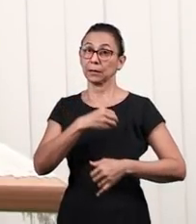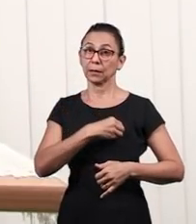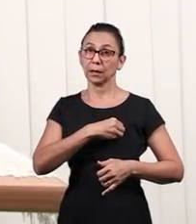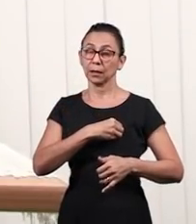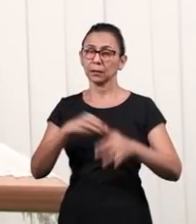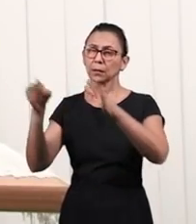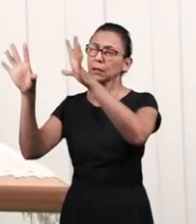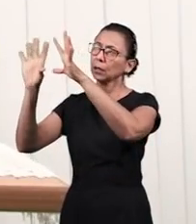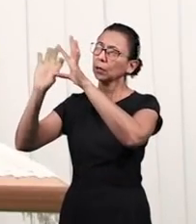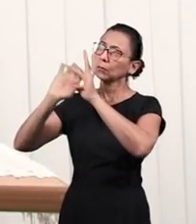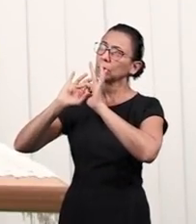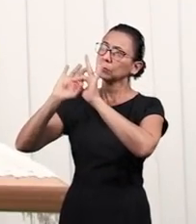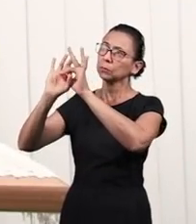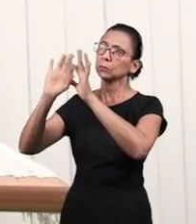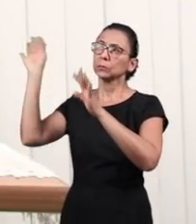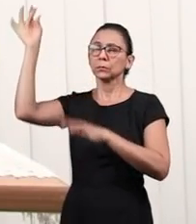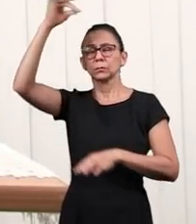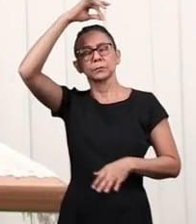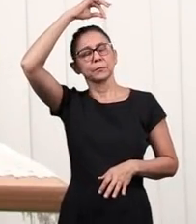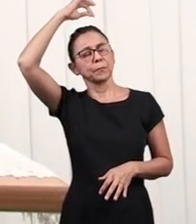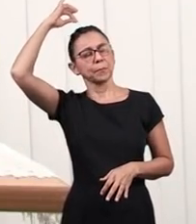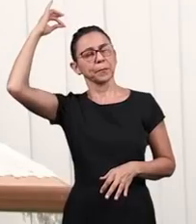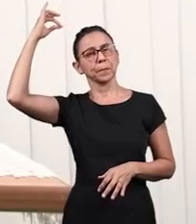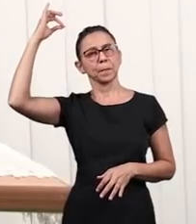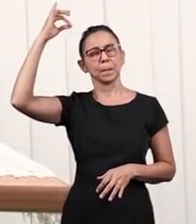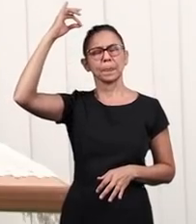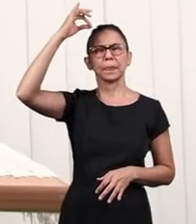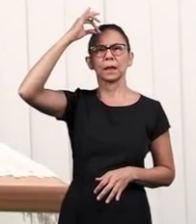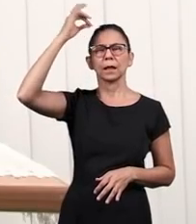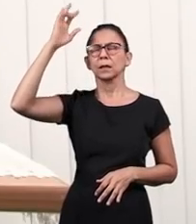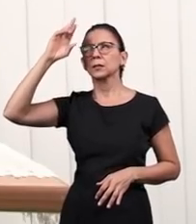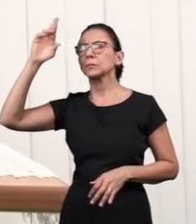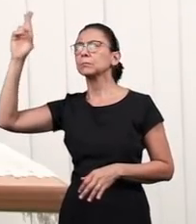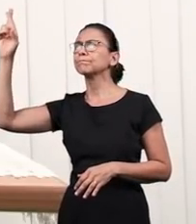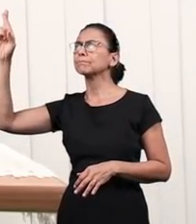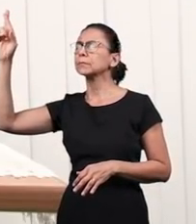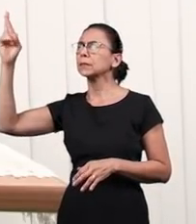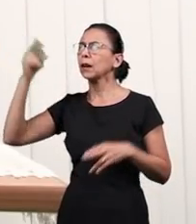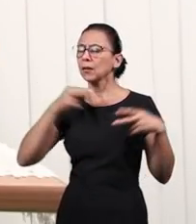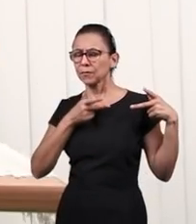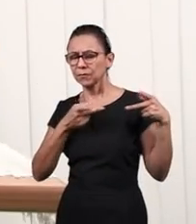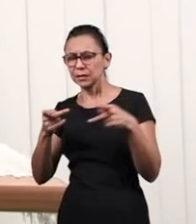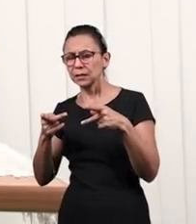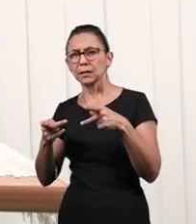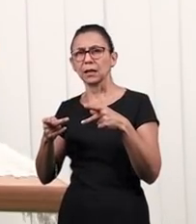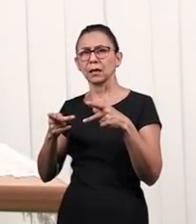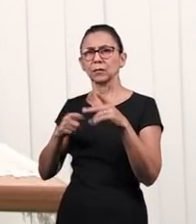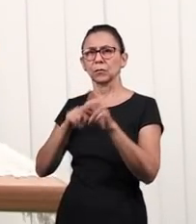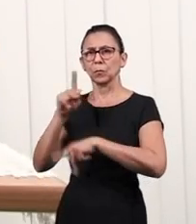la comunión plena con tu Santo Espíritu, que el Señor pueda visitar a su pueblo en esta